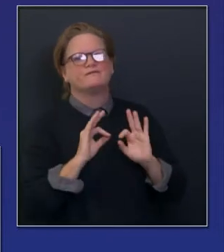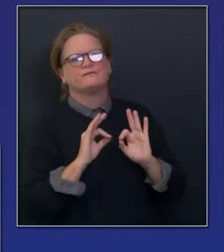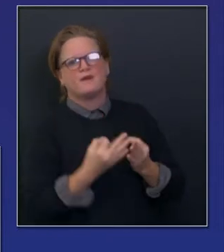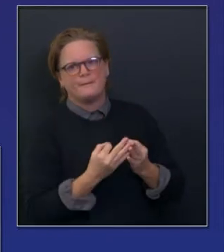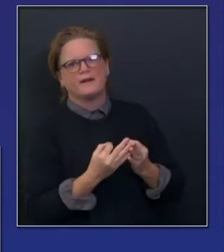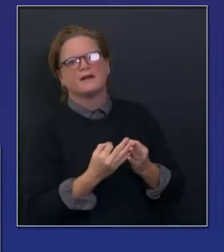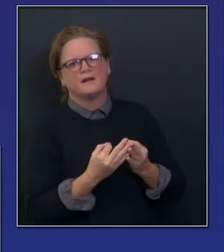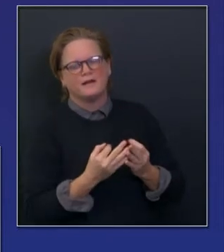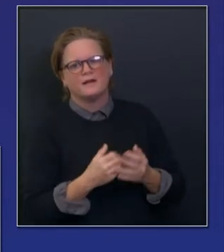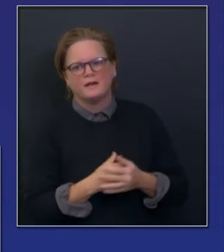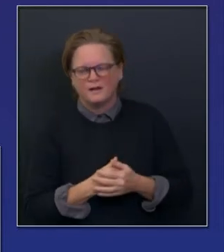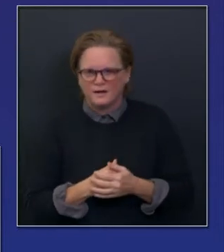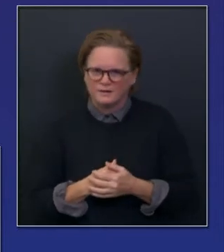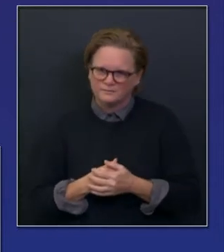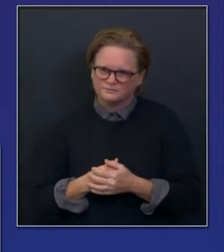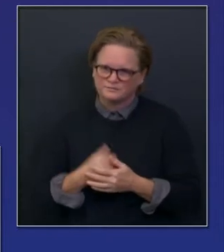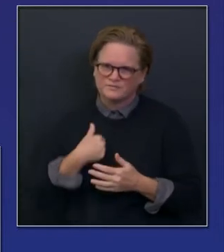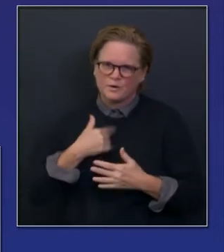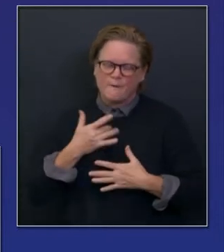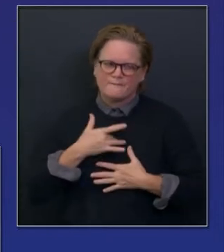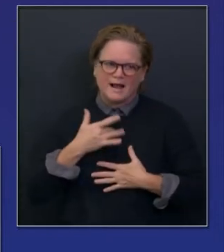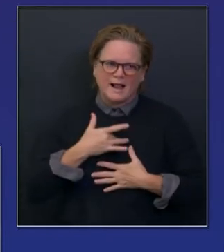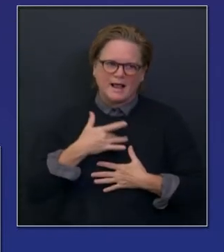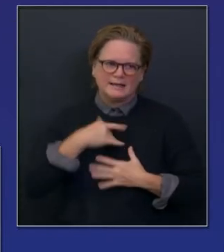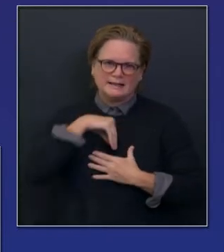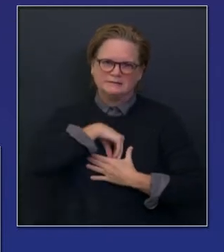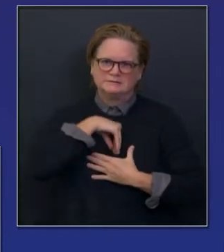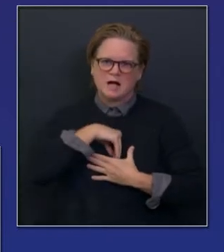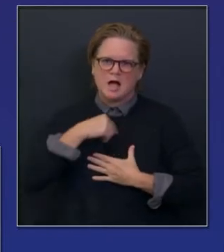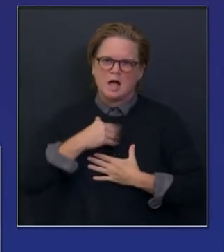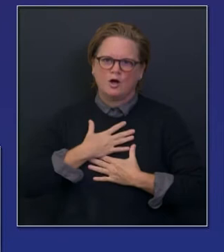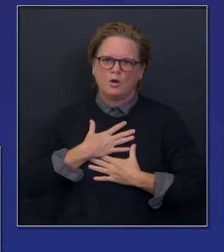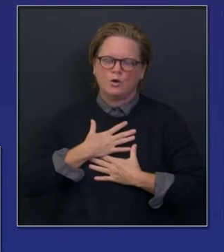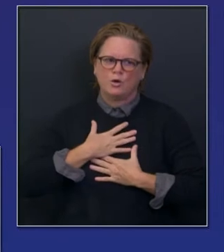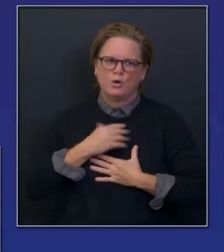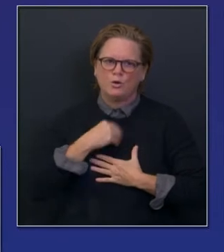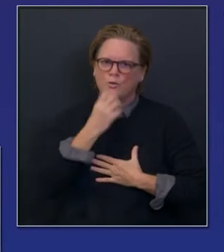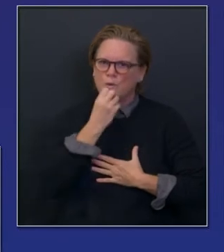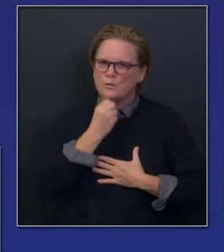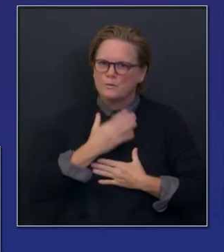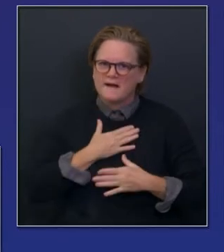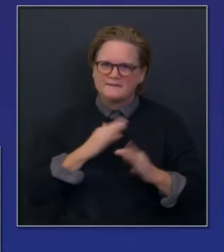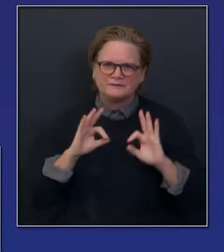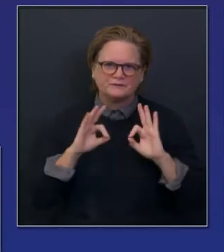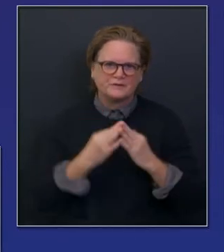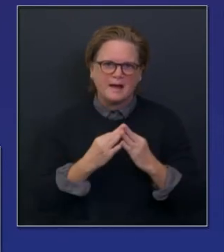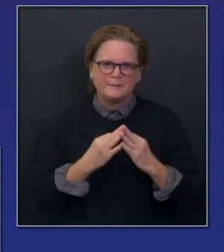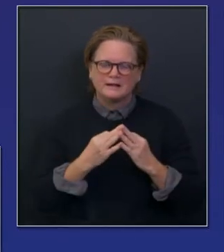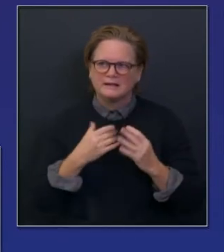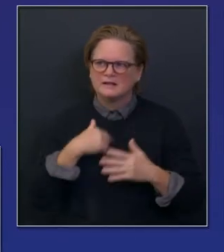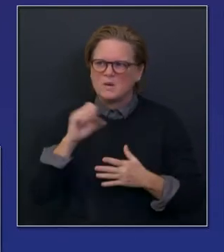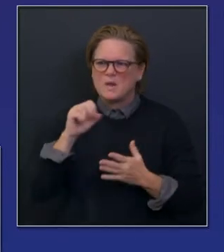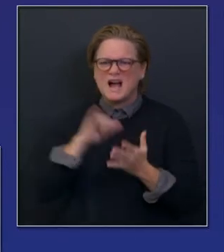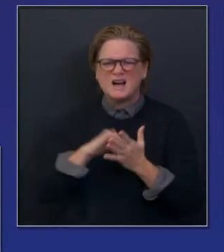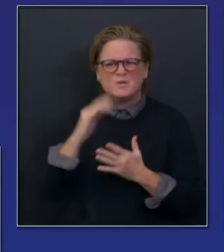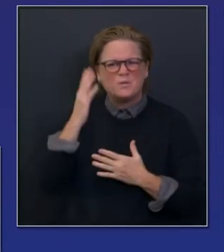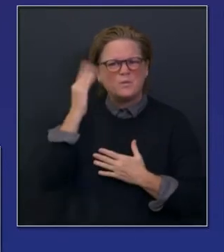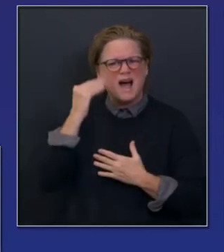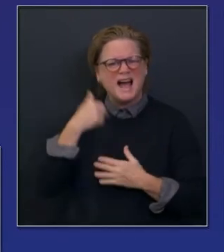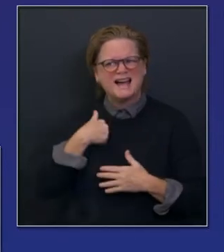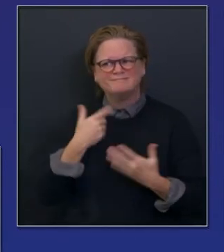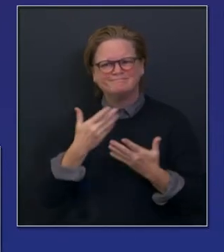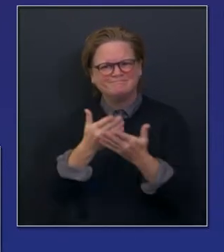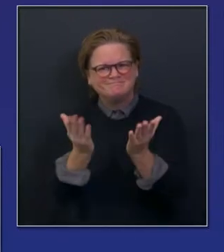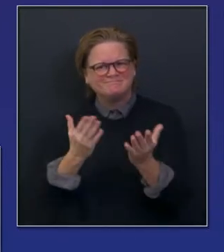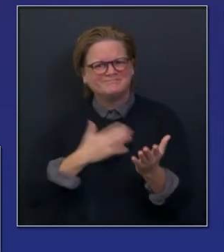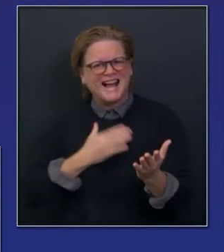un alivio porque ahora puedo quitarle este peso a mi familia también.